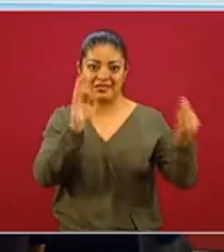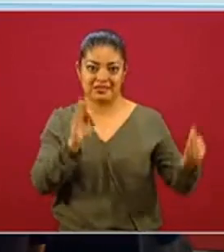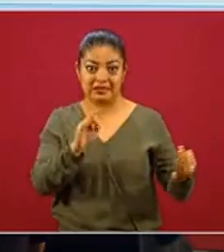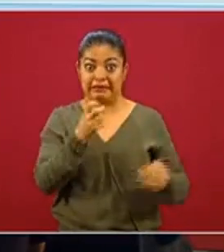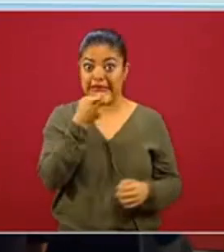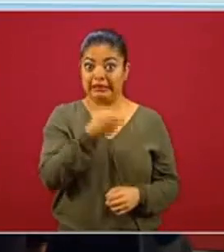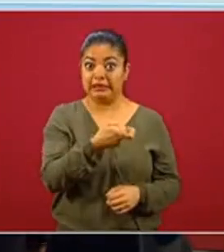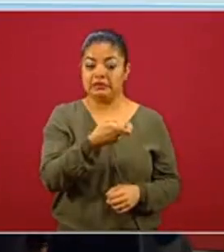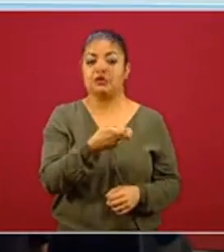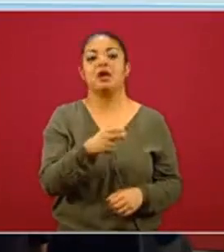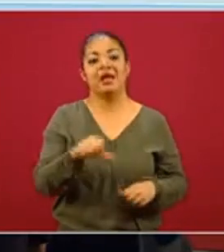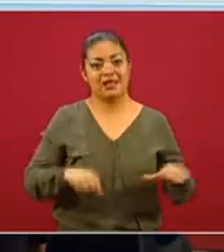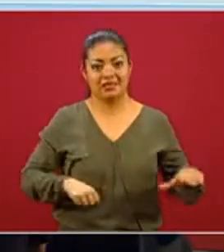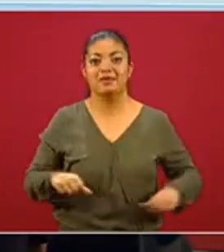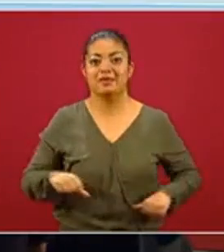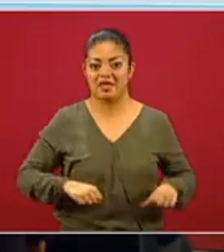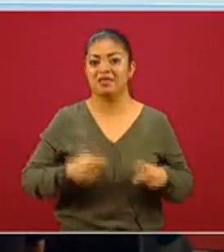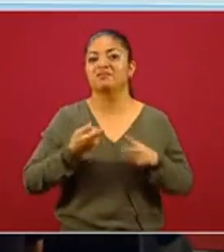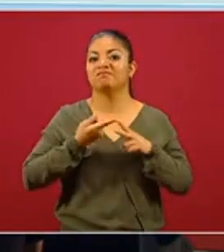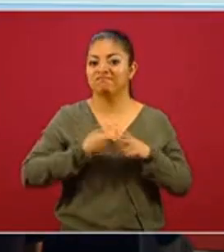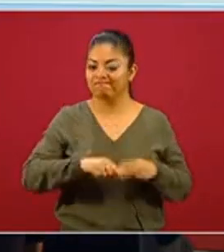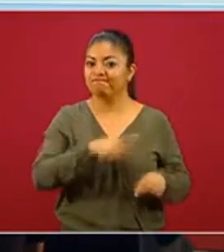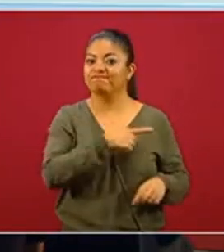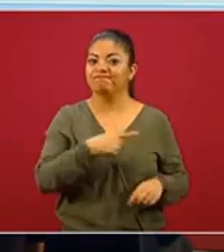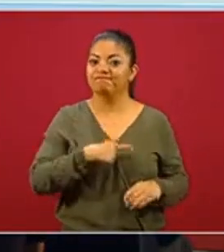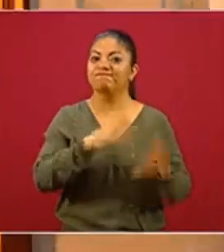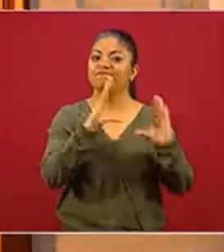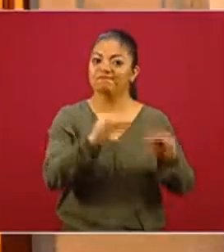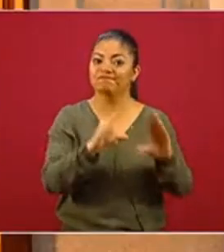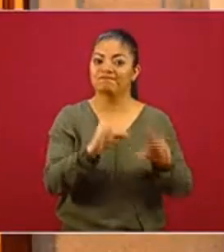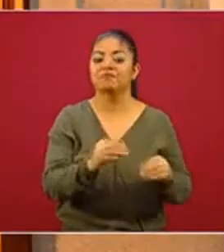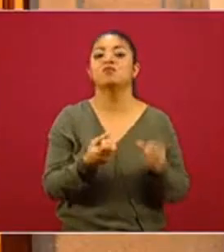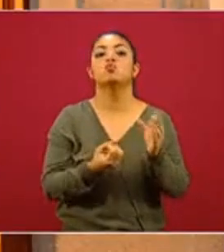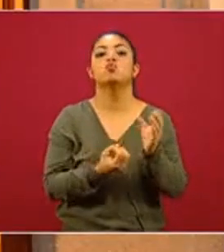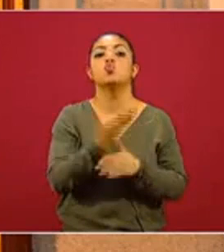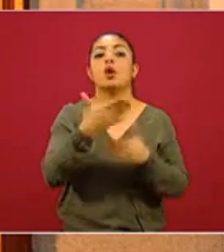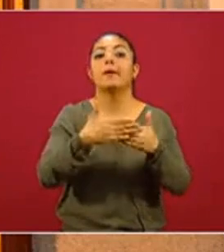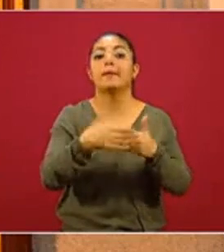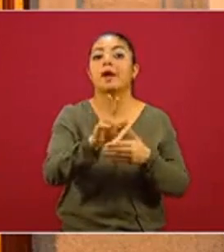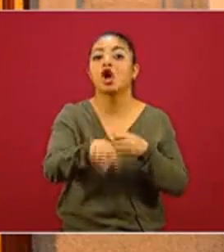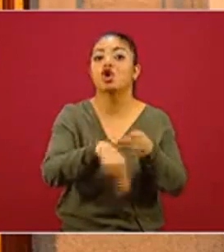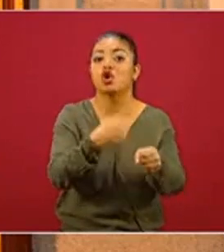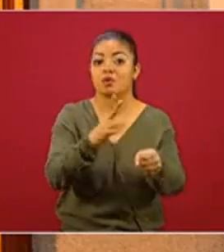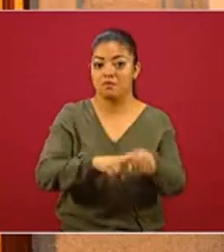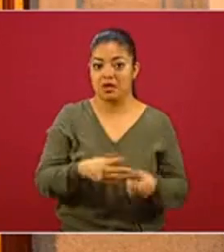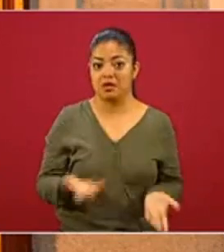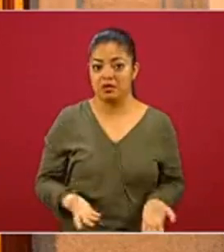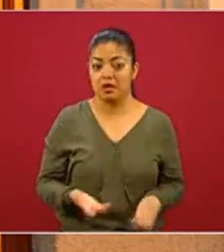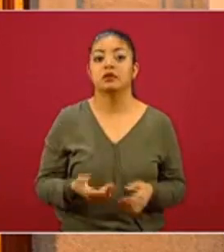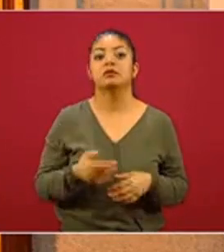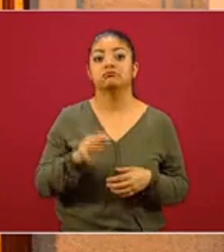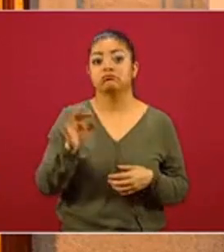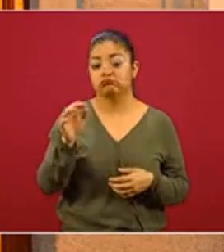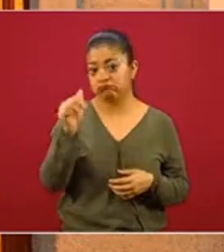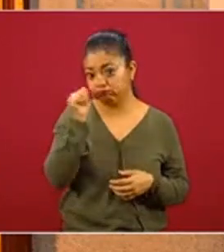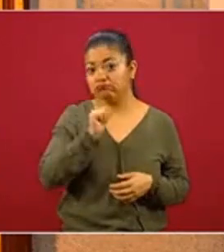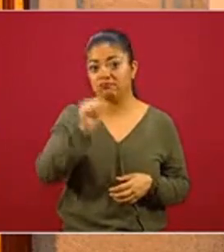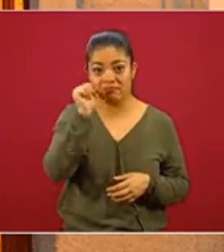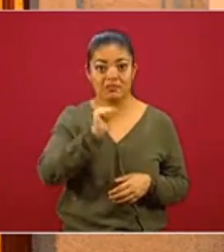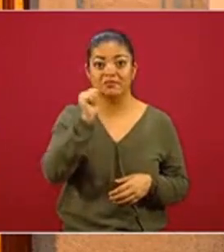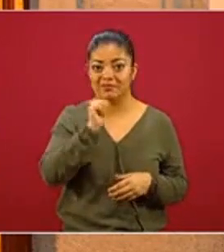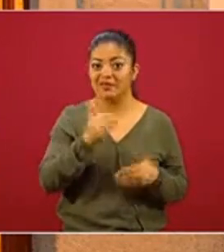las actividades que vamos a tener que trabajar en esta nueva normalidad. Ya será casi siempre que tengamos